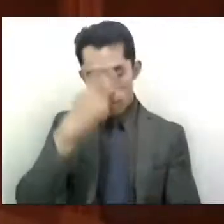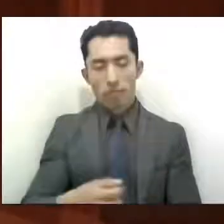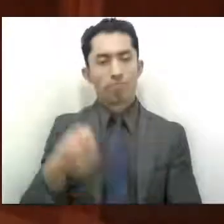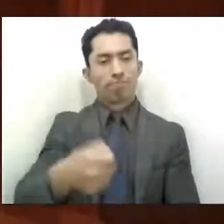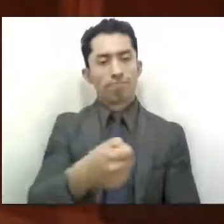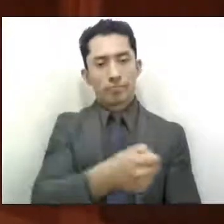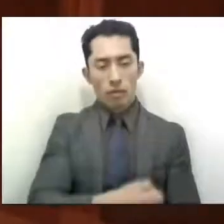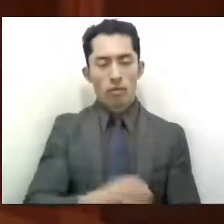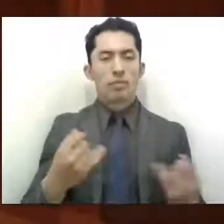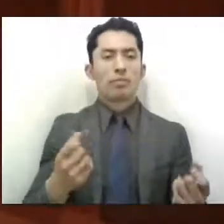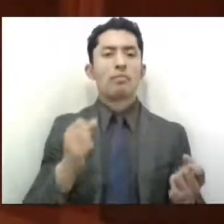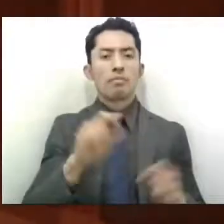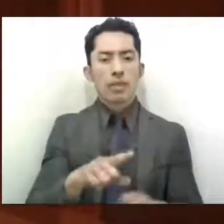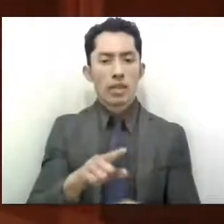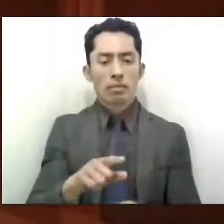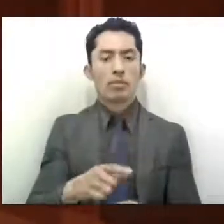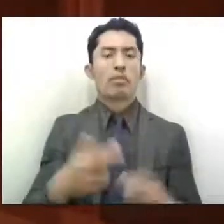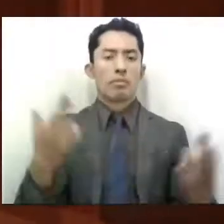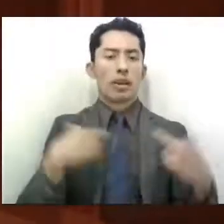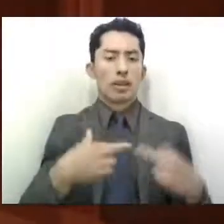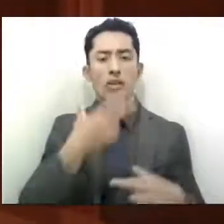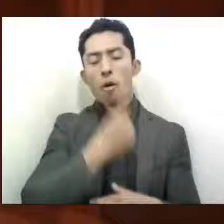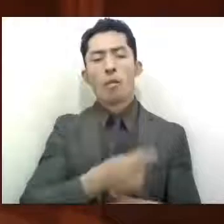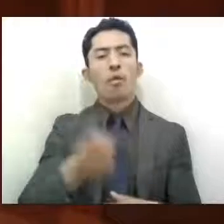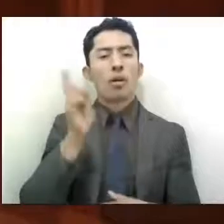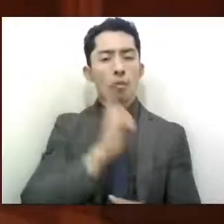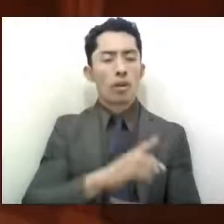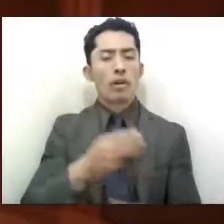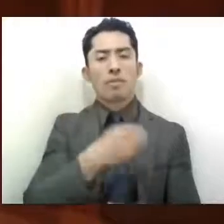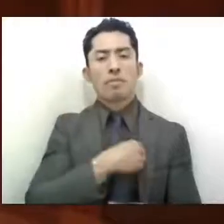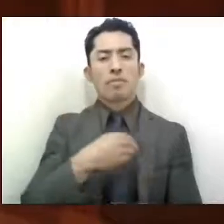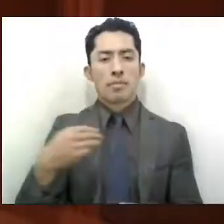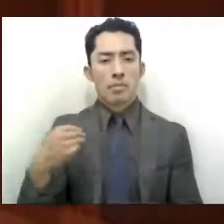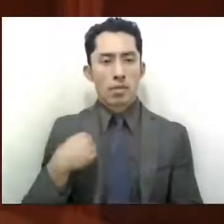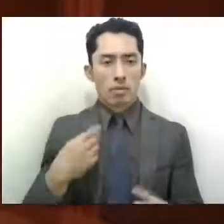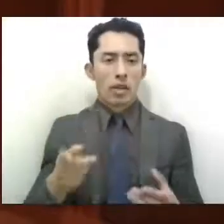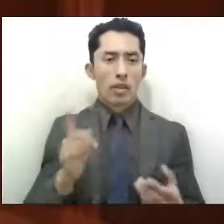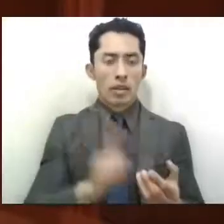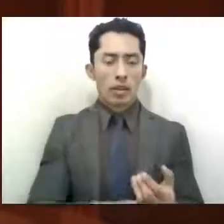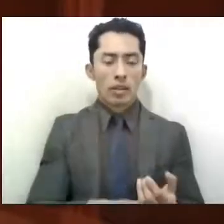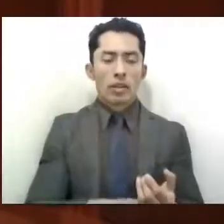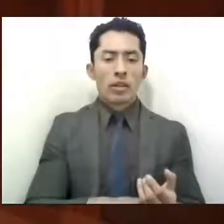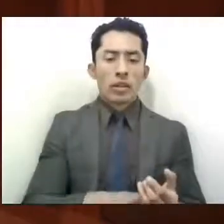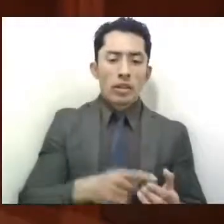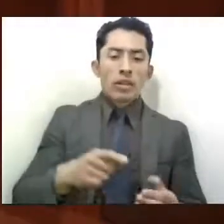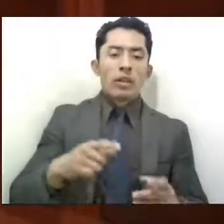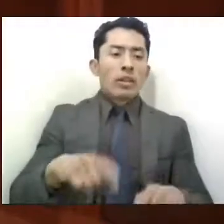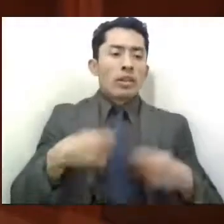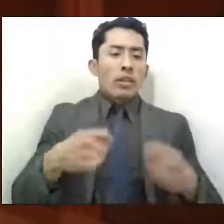a las maestras y maestros integrantes de esta 61ª legislatura.